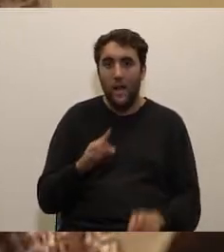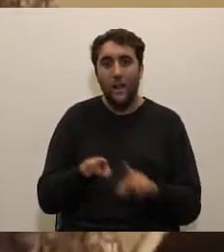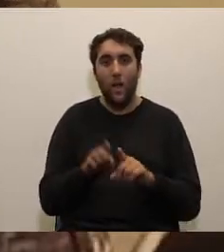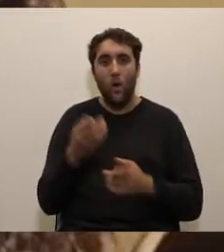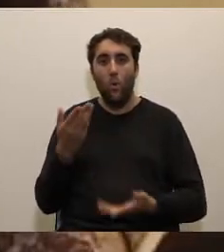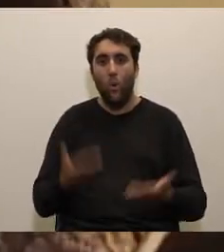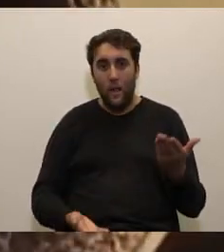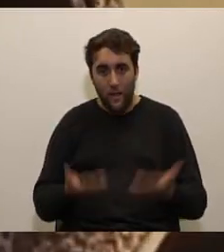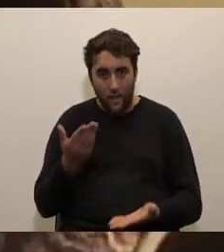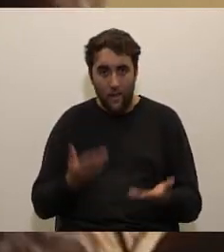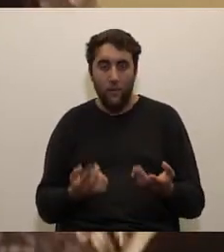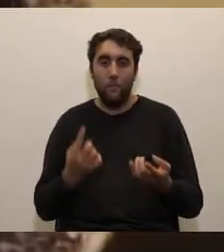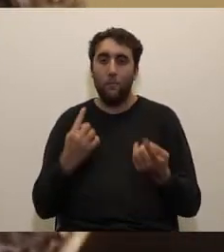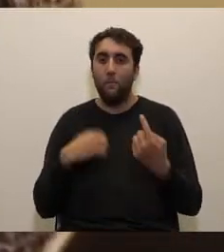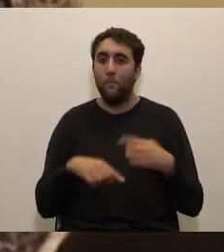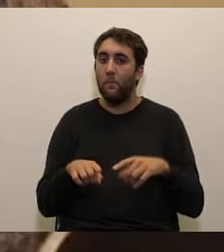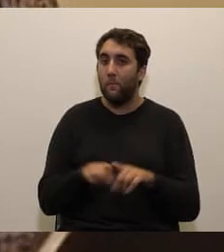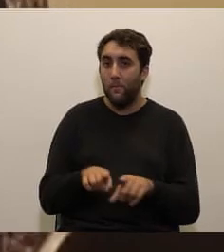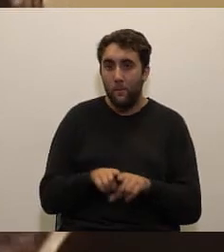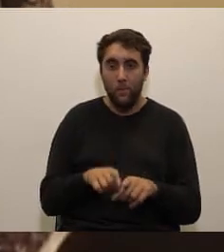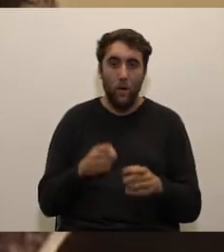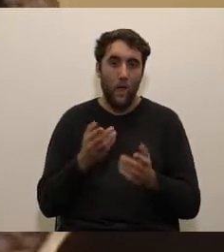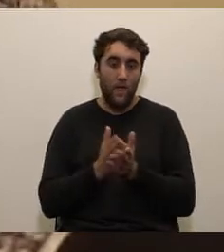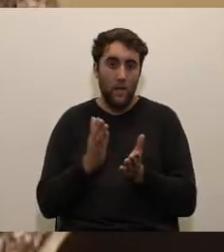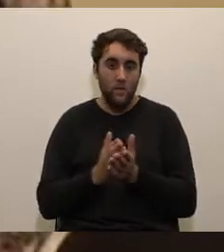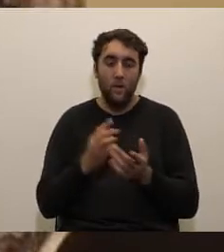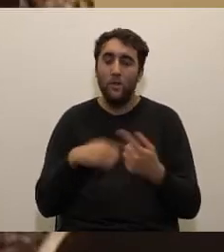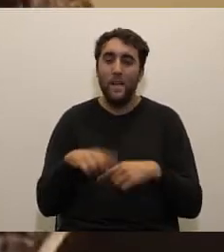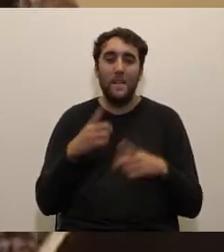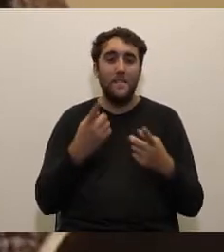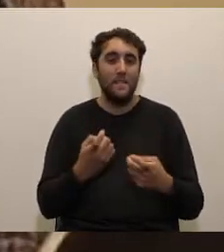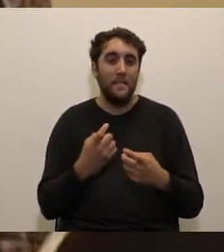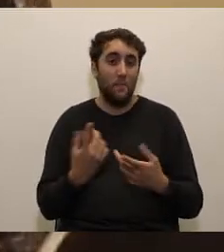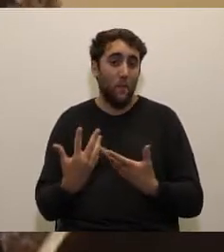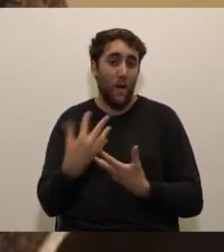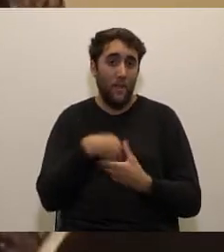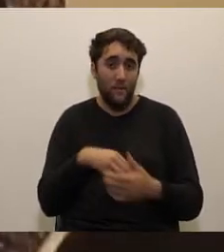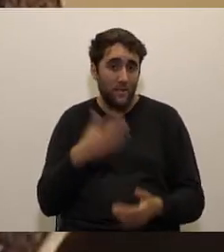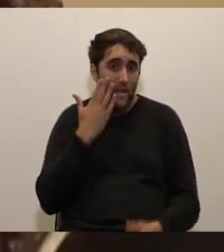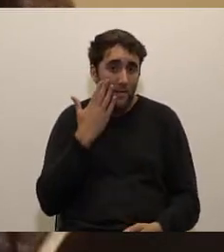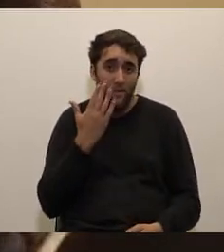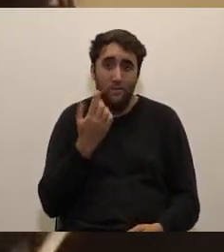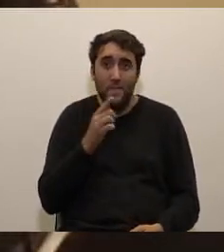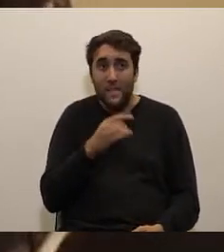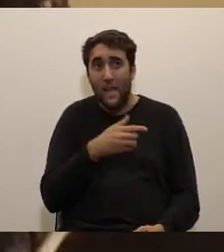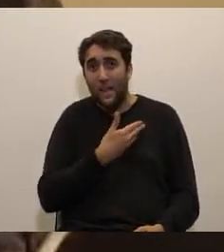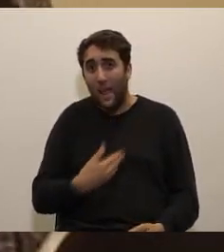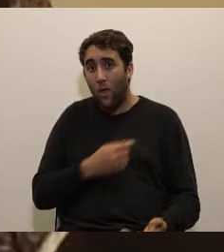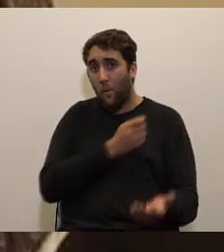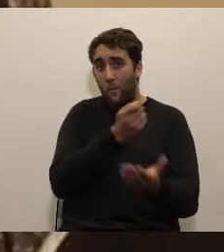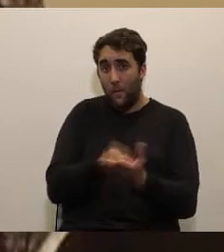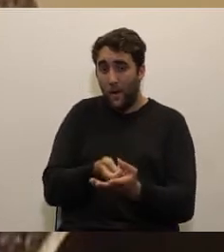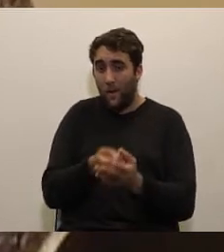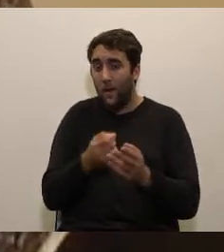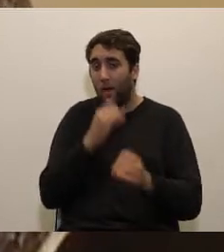y de igualación de acceso a derechos que subyace a que se apliquen fondos públicos